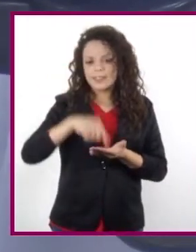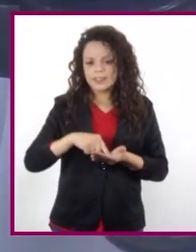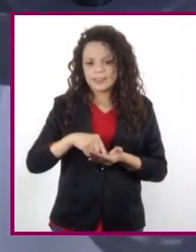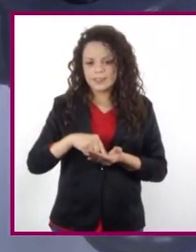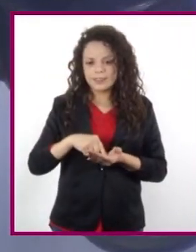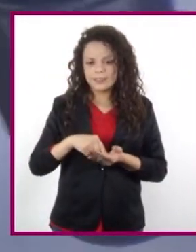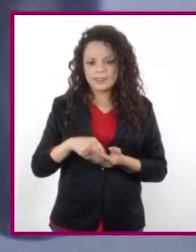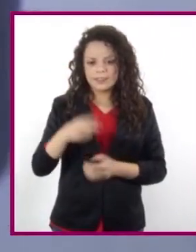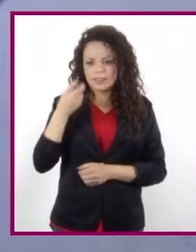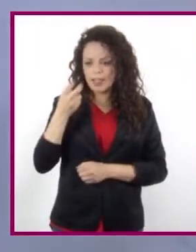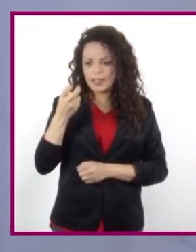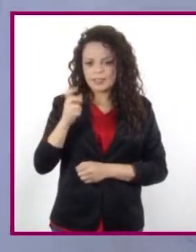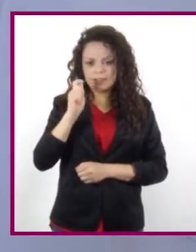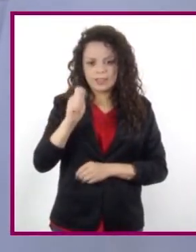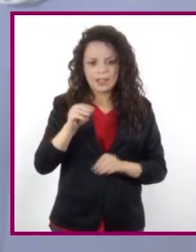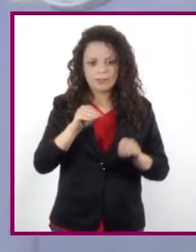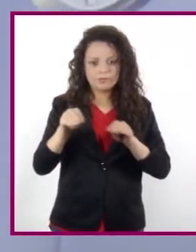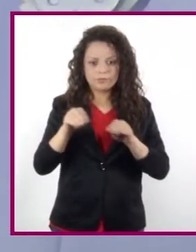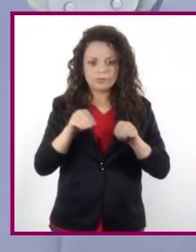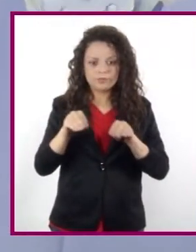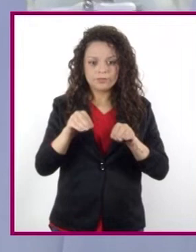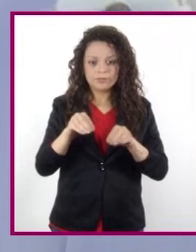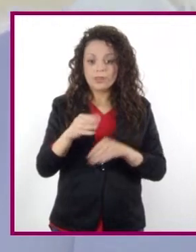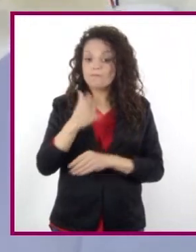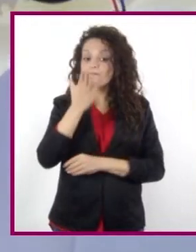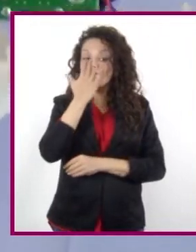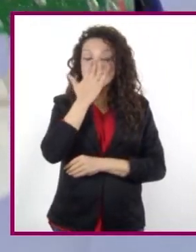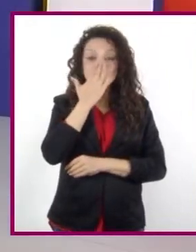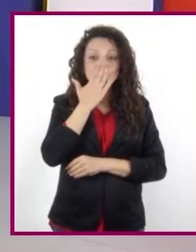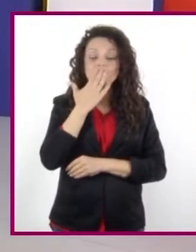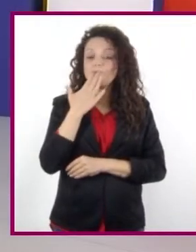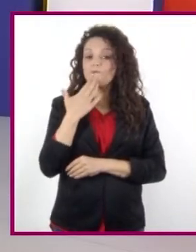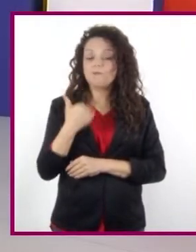de sensibilidad no la tiene.